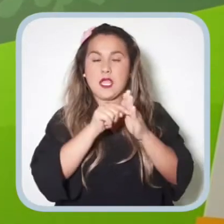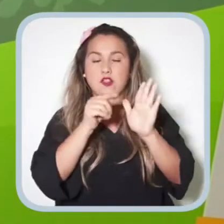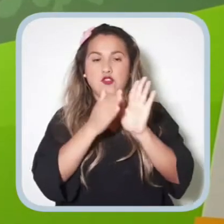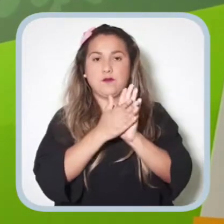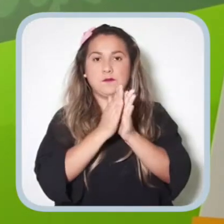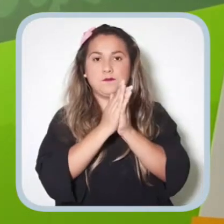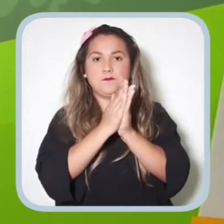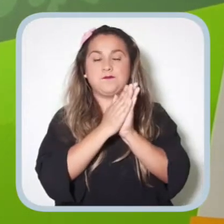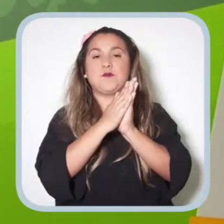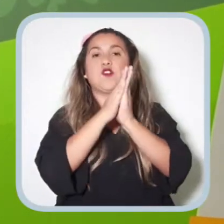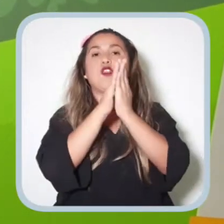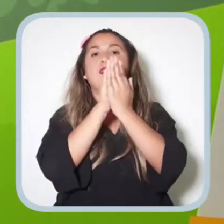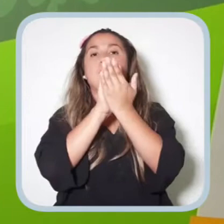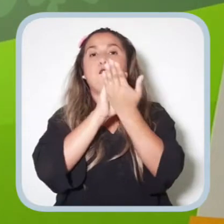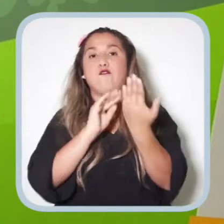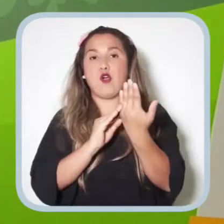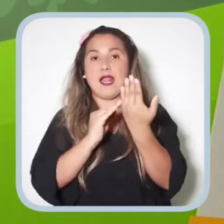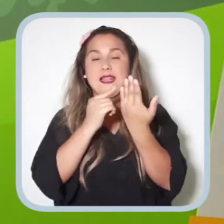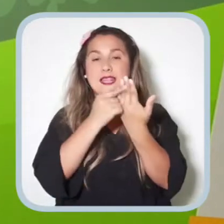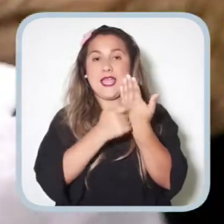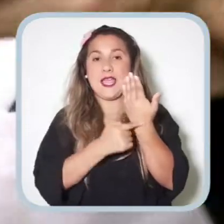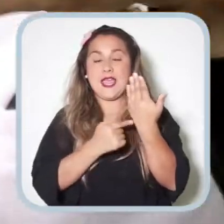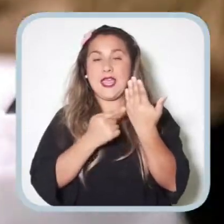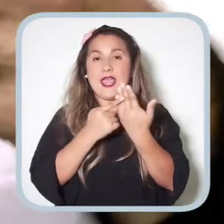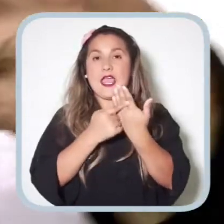vuelta y con